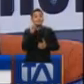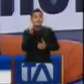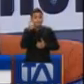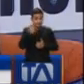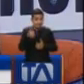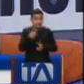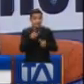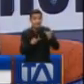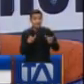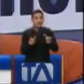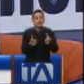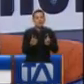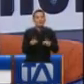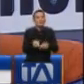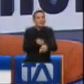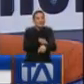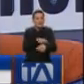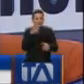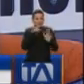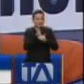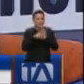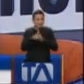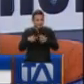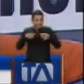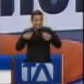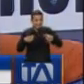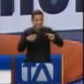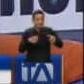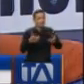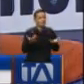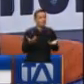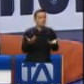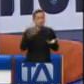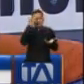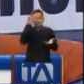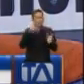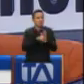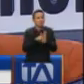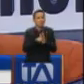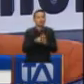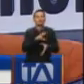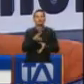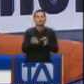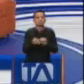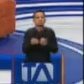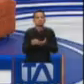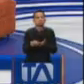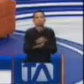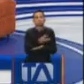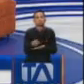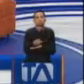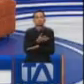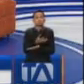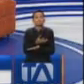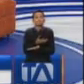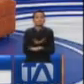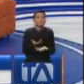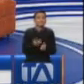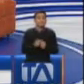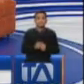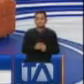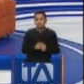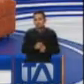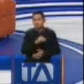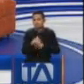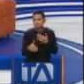no existan estas cabinas de denuncias, porque en realidad ya no va a ser la norma, sino que va a ser la excepción. Esperemos que así sea. Es un pedido